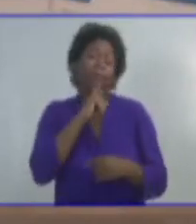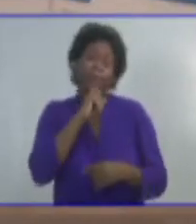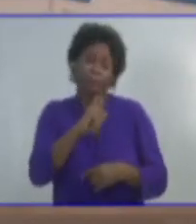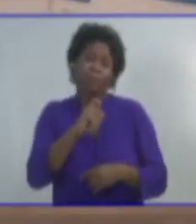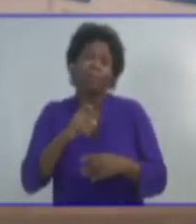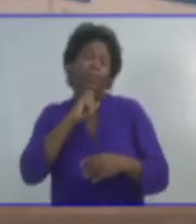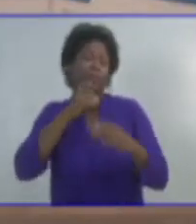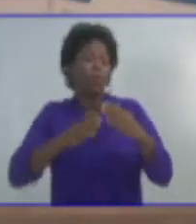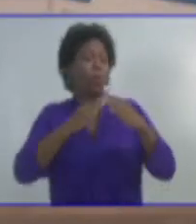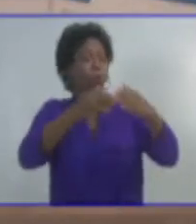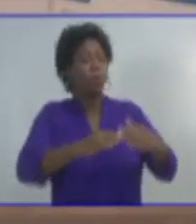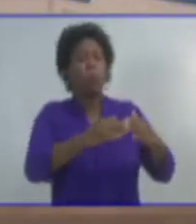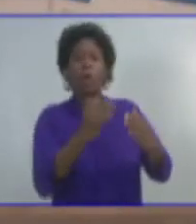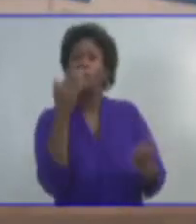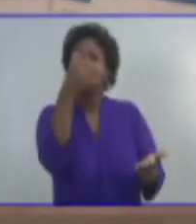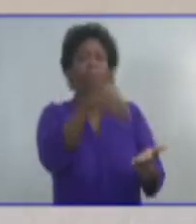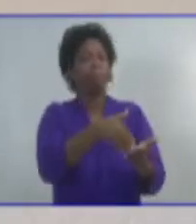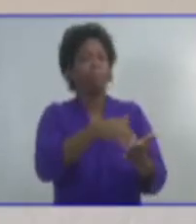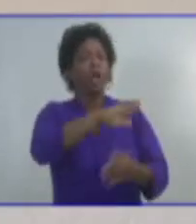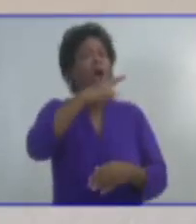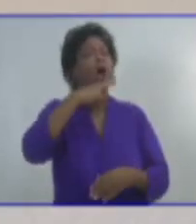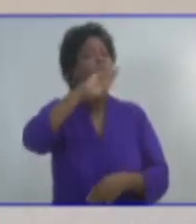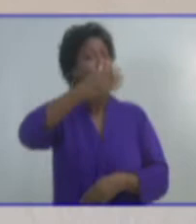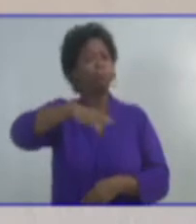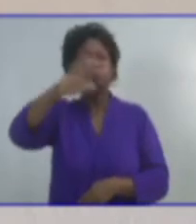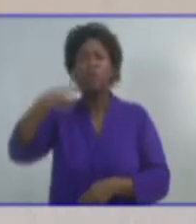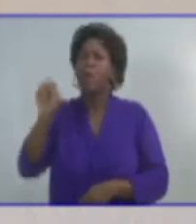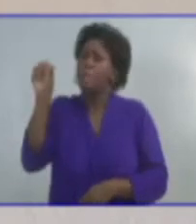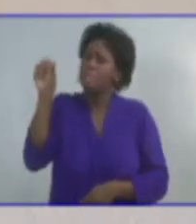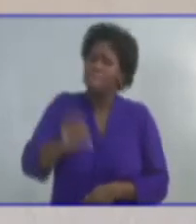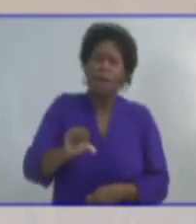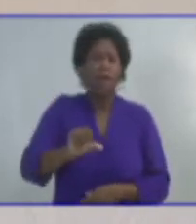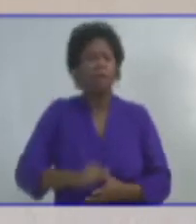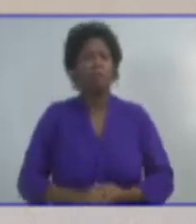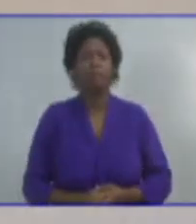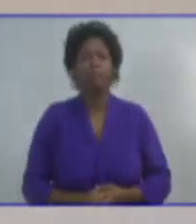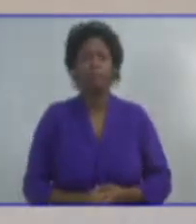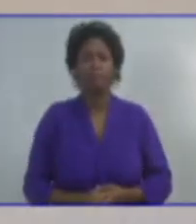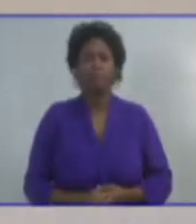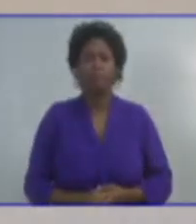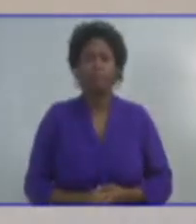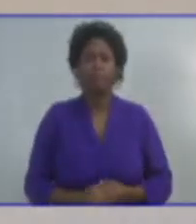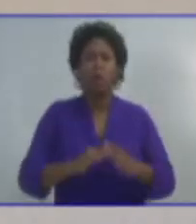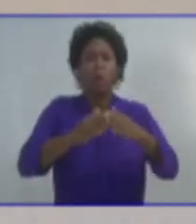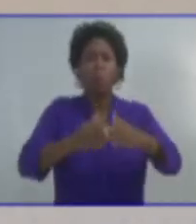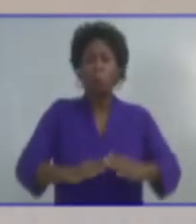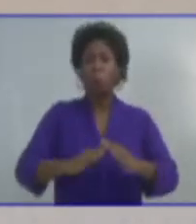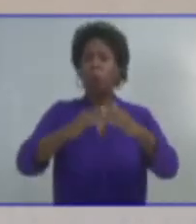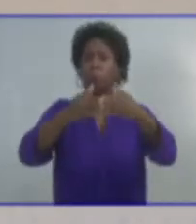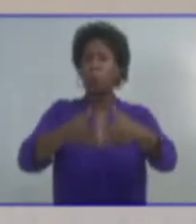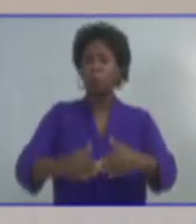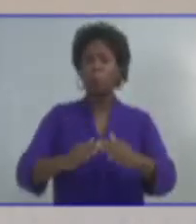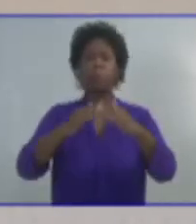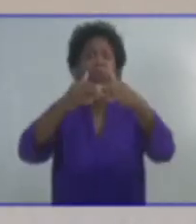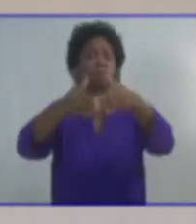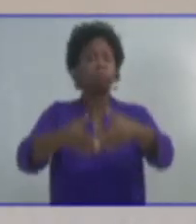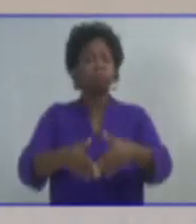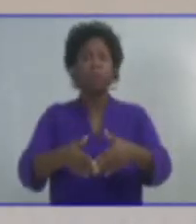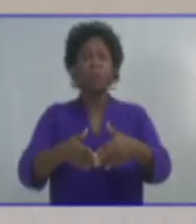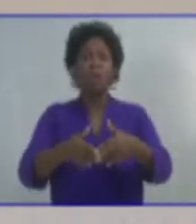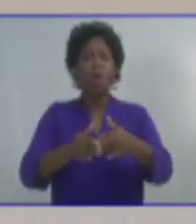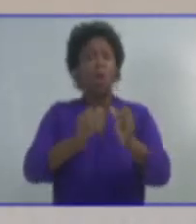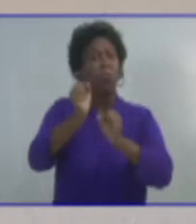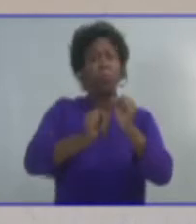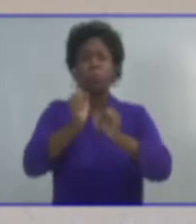allá porque el mar está malo. La navegación no es buena porque no tiene